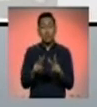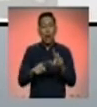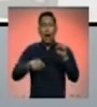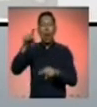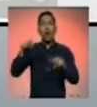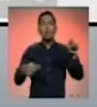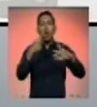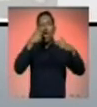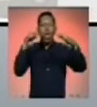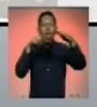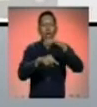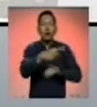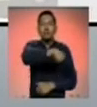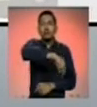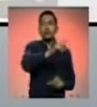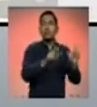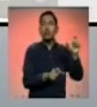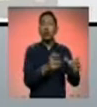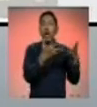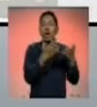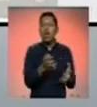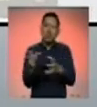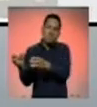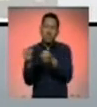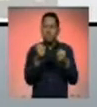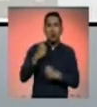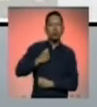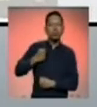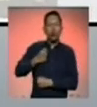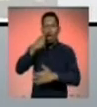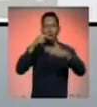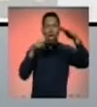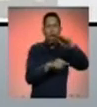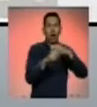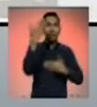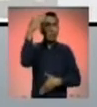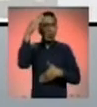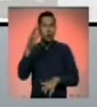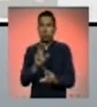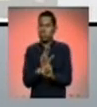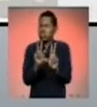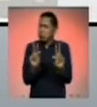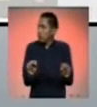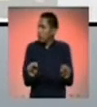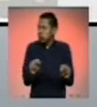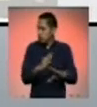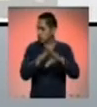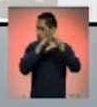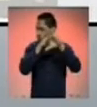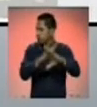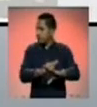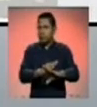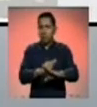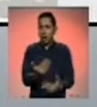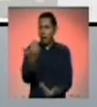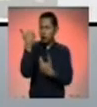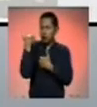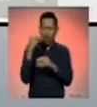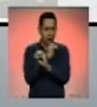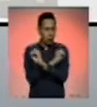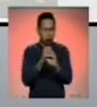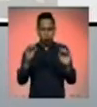ciertos intereses de grupos o personas que pretenden que la institución militar se inmiscuya en asuntos ajenos a la